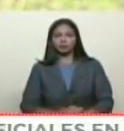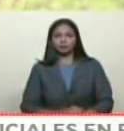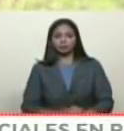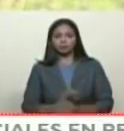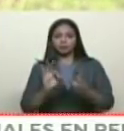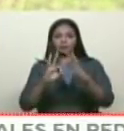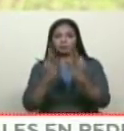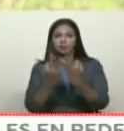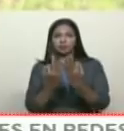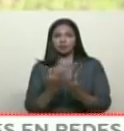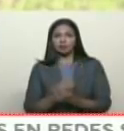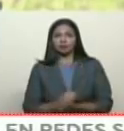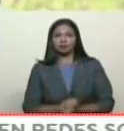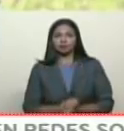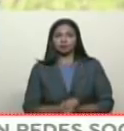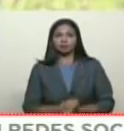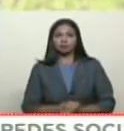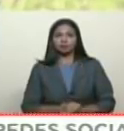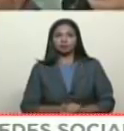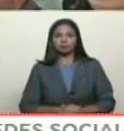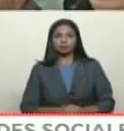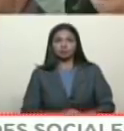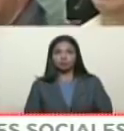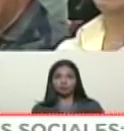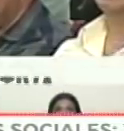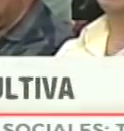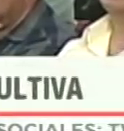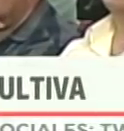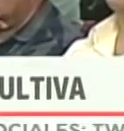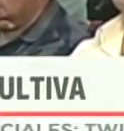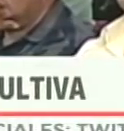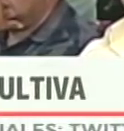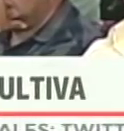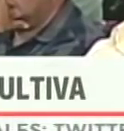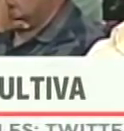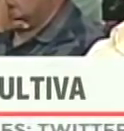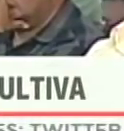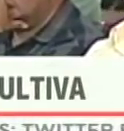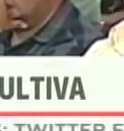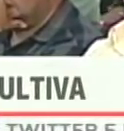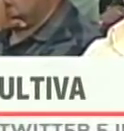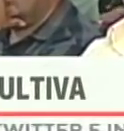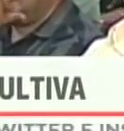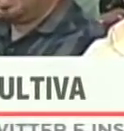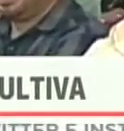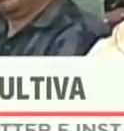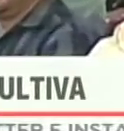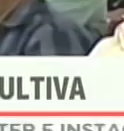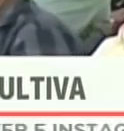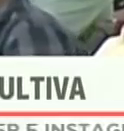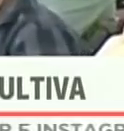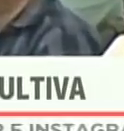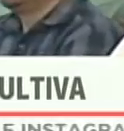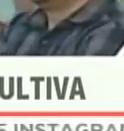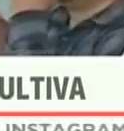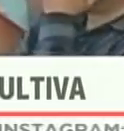¿qué más tienes por ahí, Katy, por favor? Presidente, fíjese, nosotros, y vamos a redondear porque creo que estoy hablando mucho,